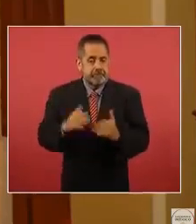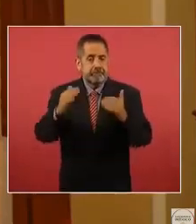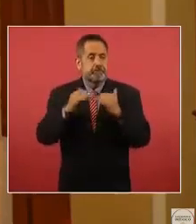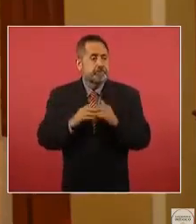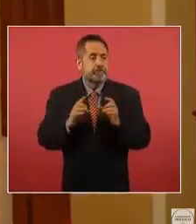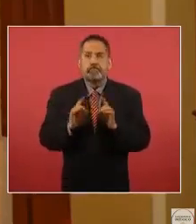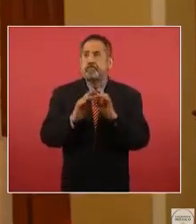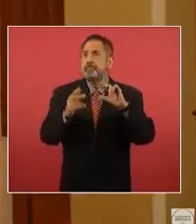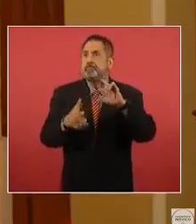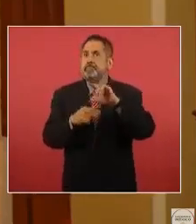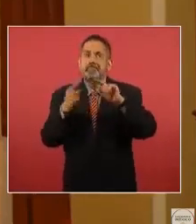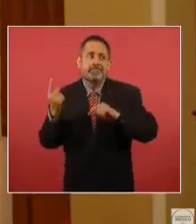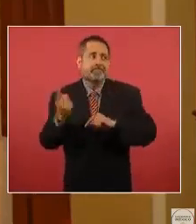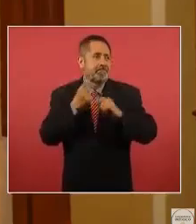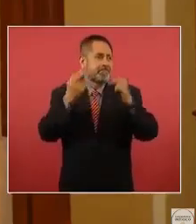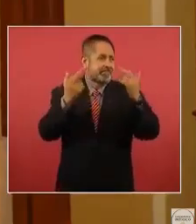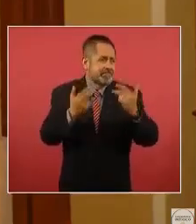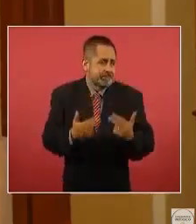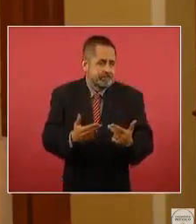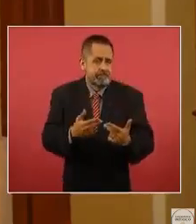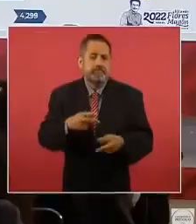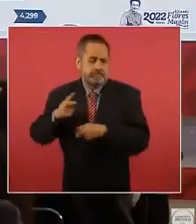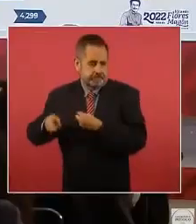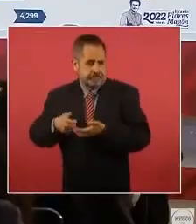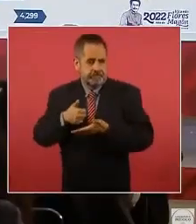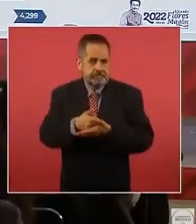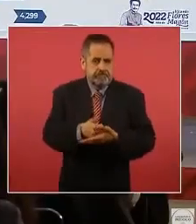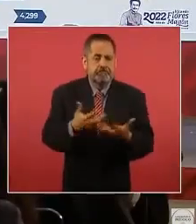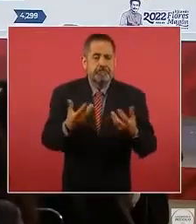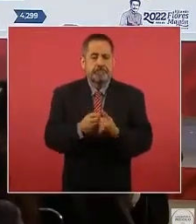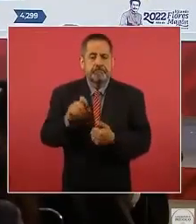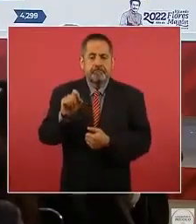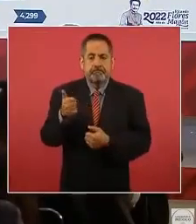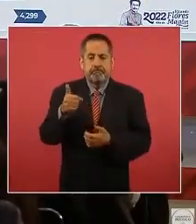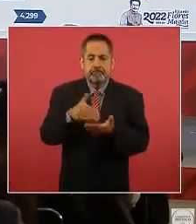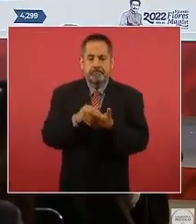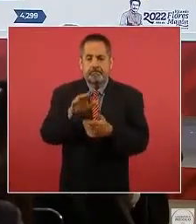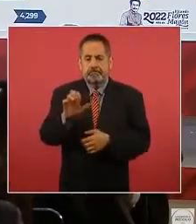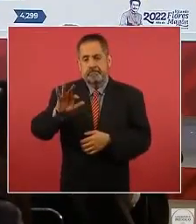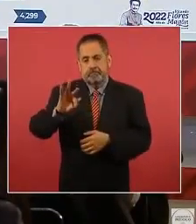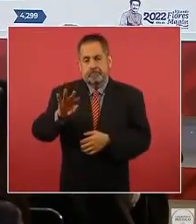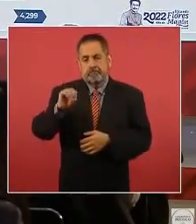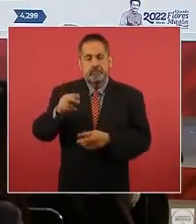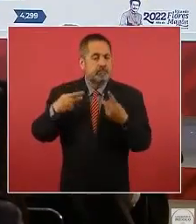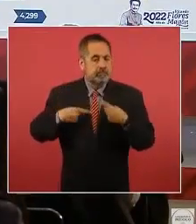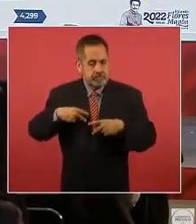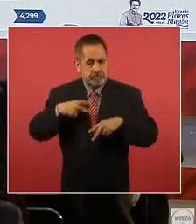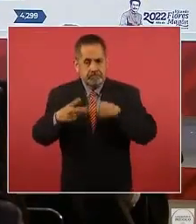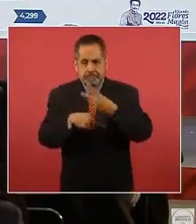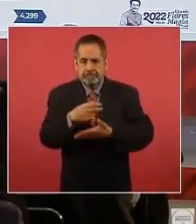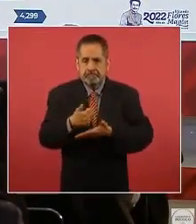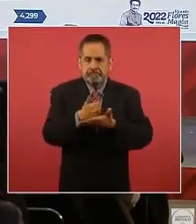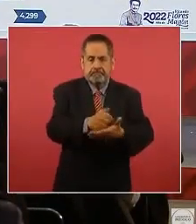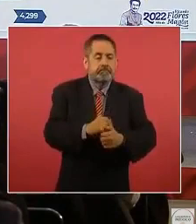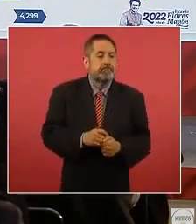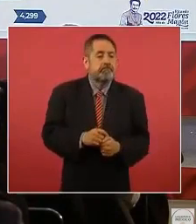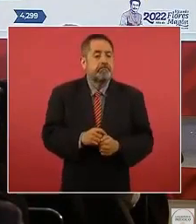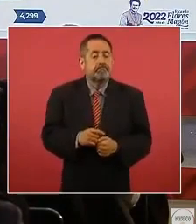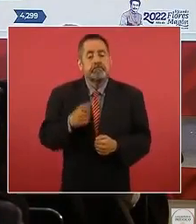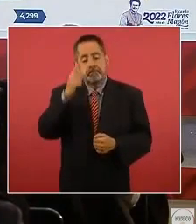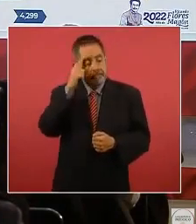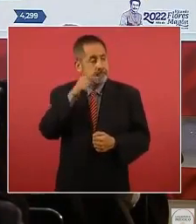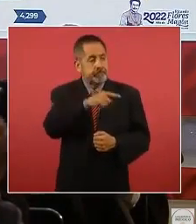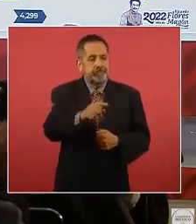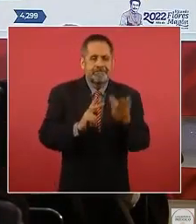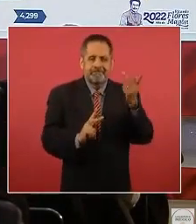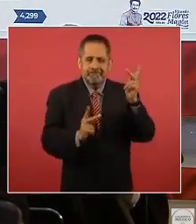desastres y fases de recuperación 26 mil 749 elementos en erradicación intensiva